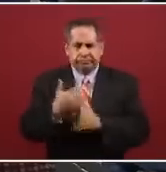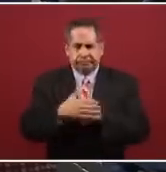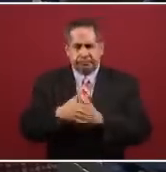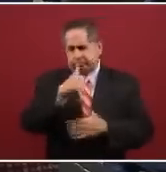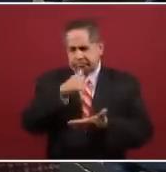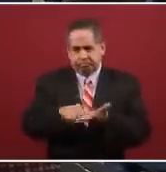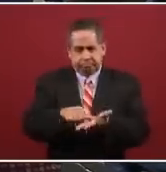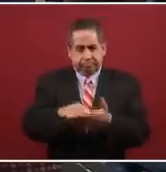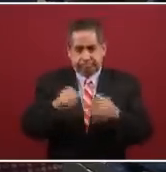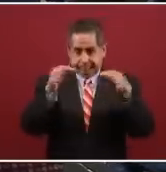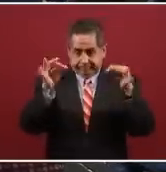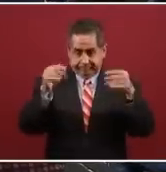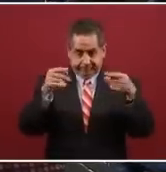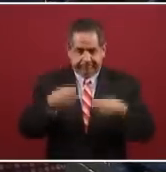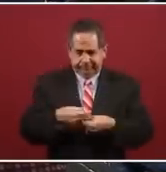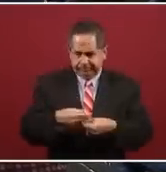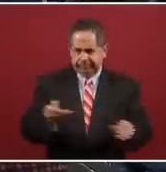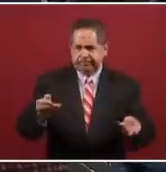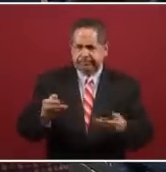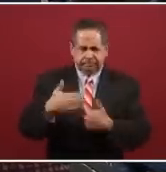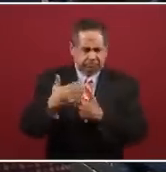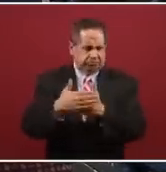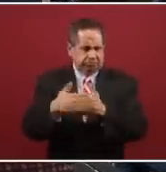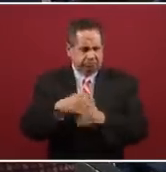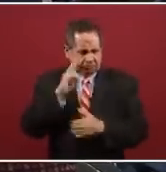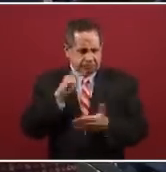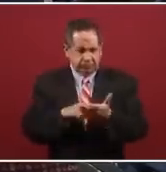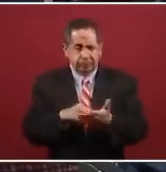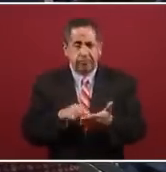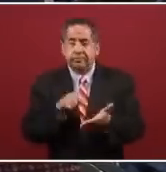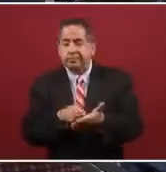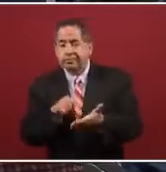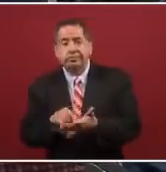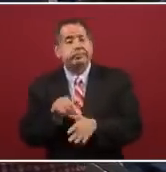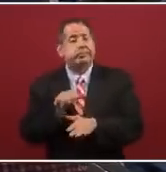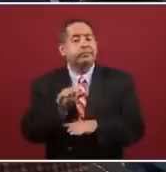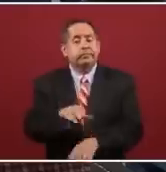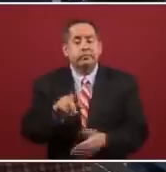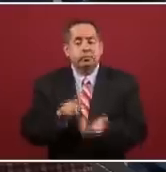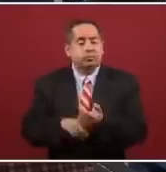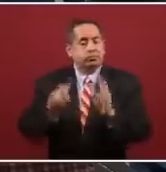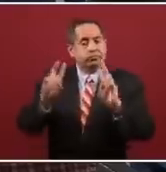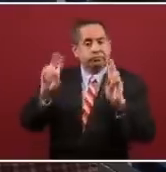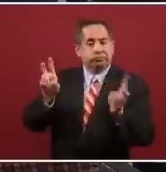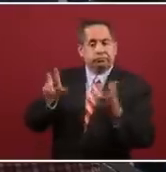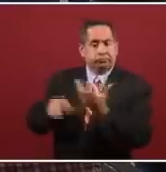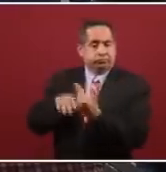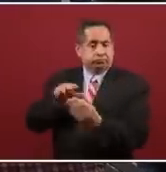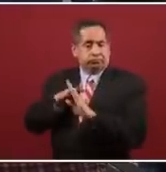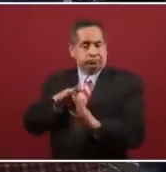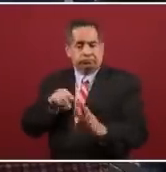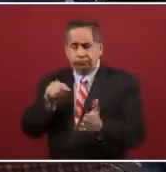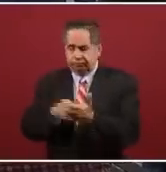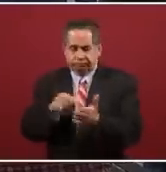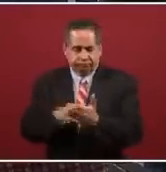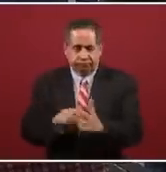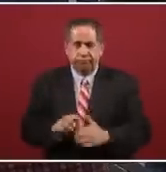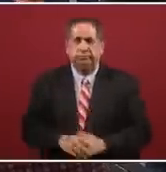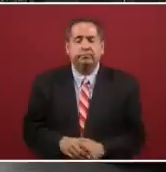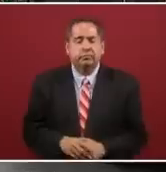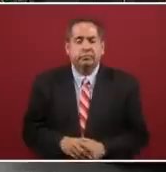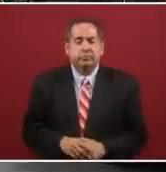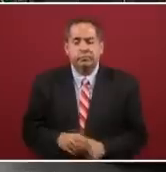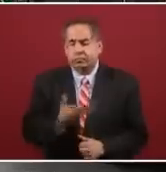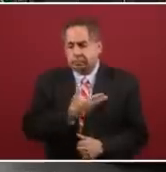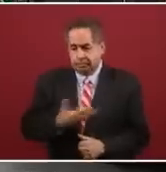carta que, como les adelanté, tiene que ver con el tema migratorio. Presidente, mi